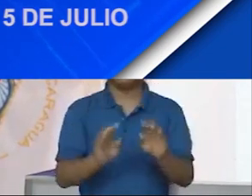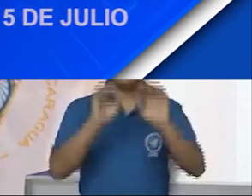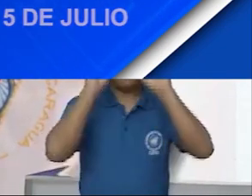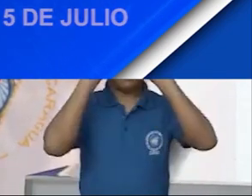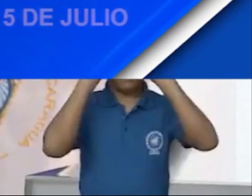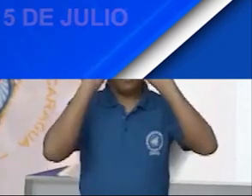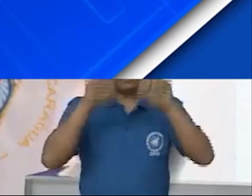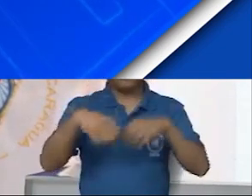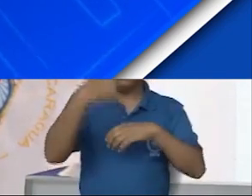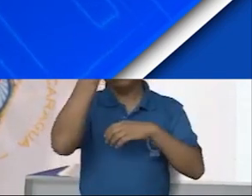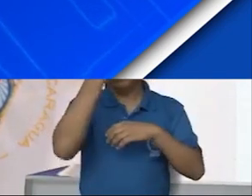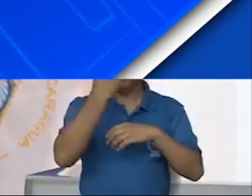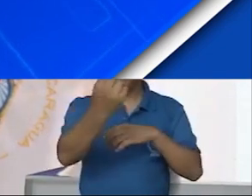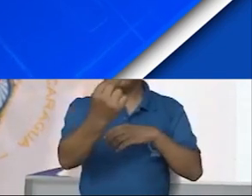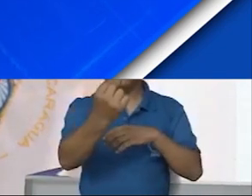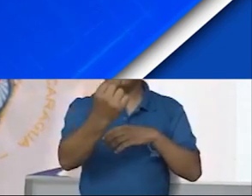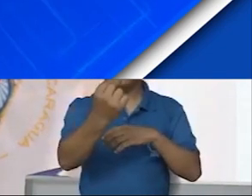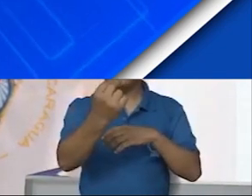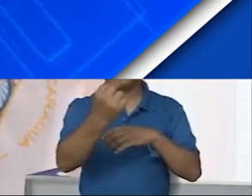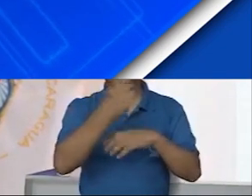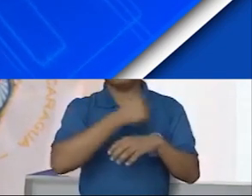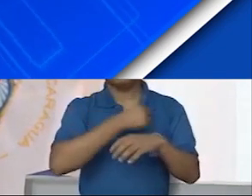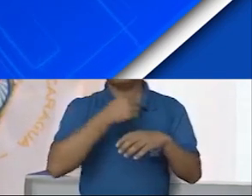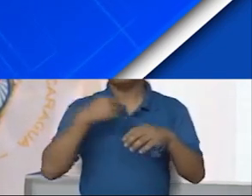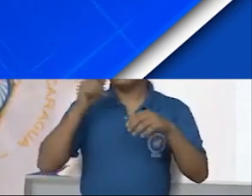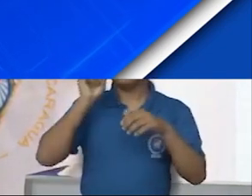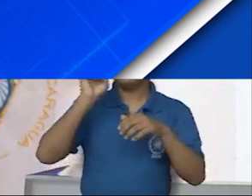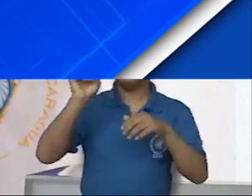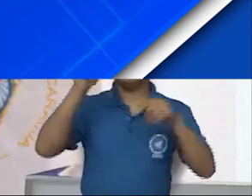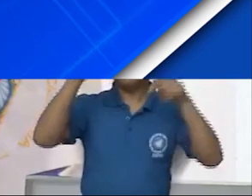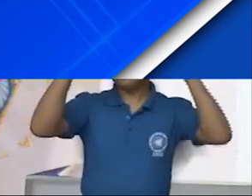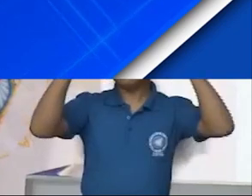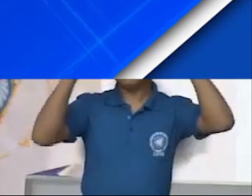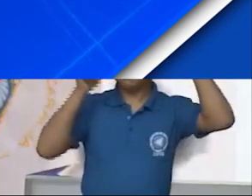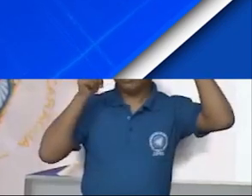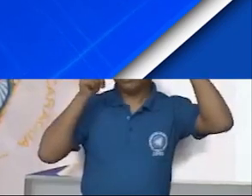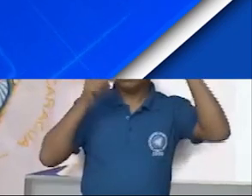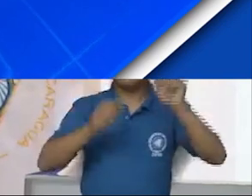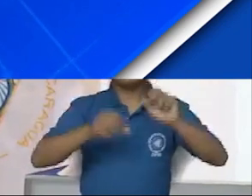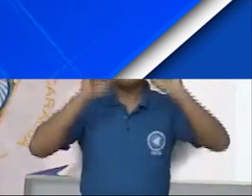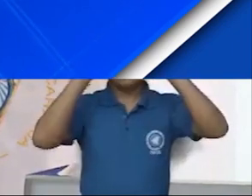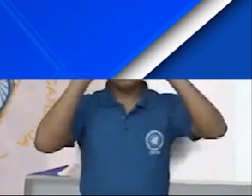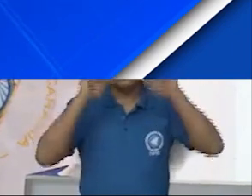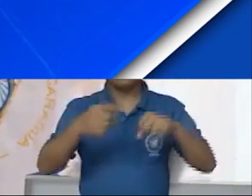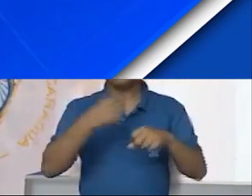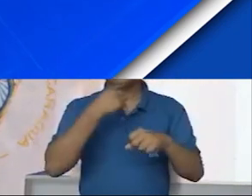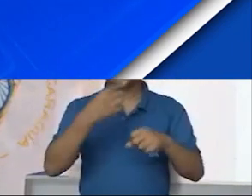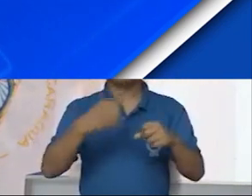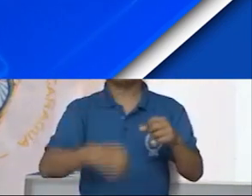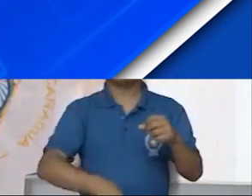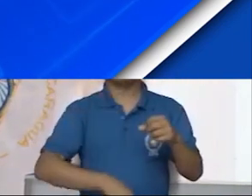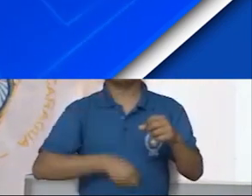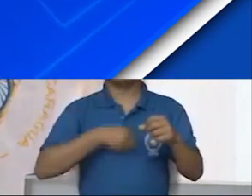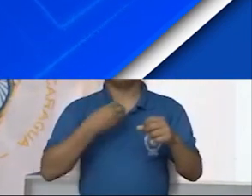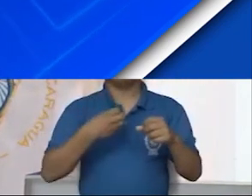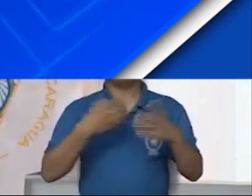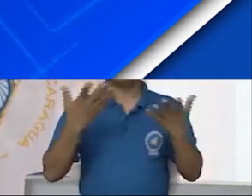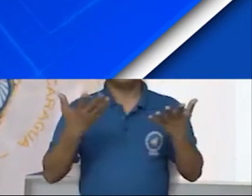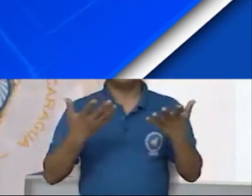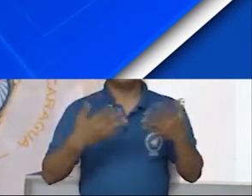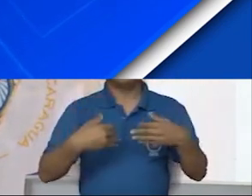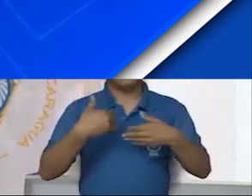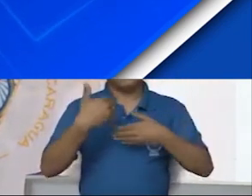podemos rendir honores a nuestro general Sandino y podemos decir con mucho orgullo que